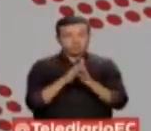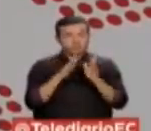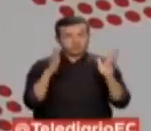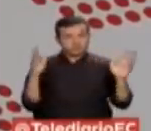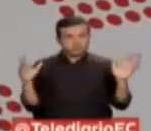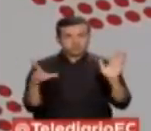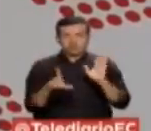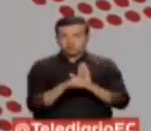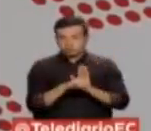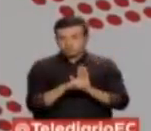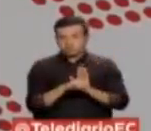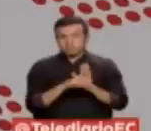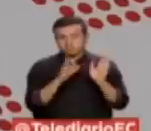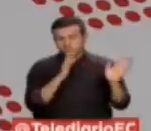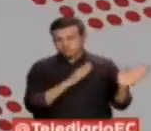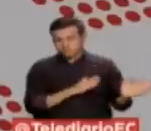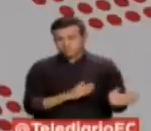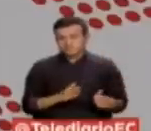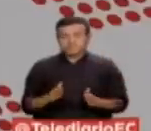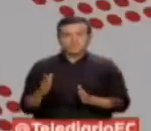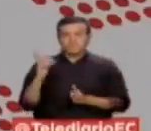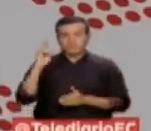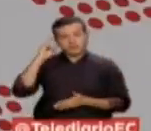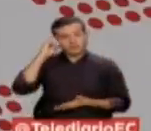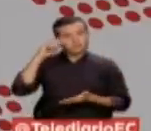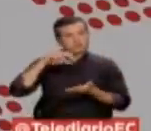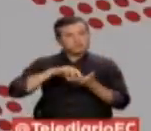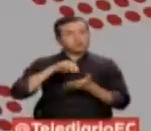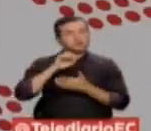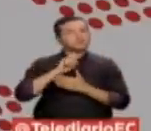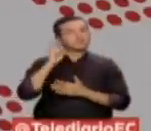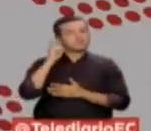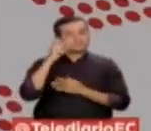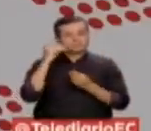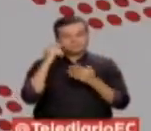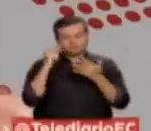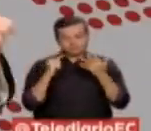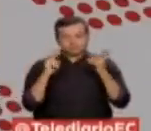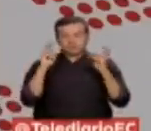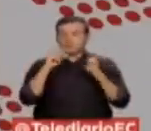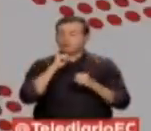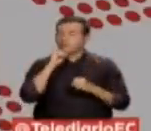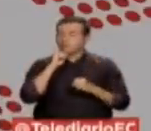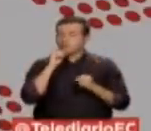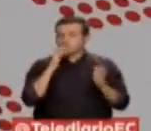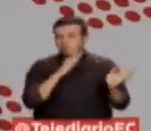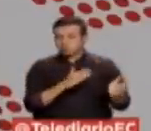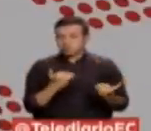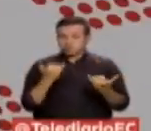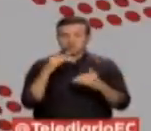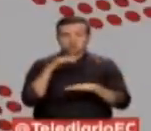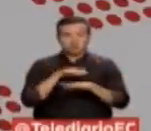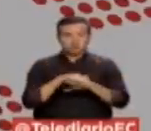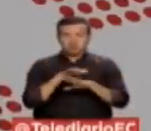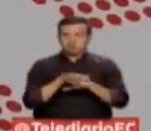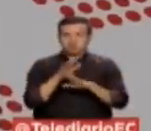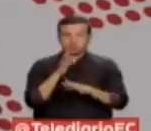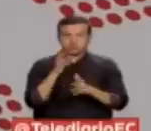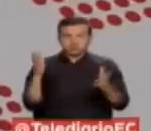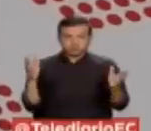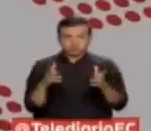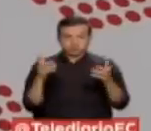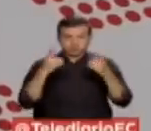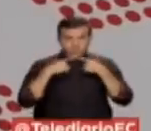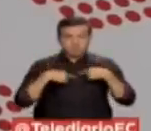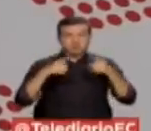a esta ley así que nosotros bueno como gobierno nacional tenemos una serie de temas pendientes hoy en la tarde por ejemplo realiza el